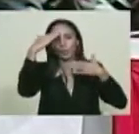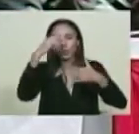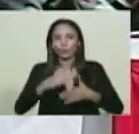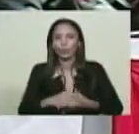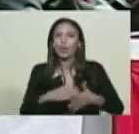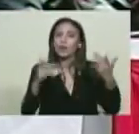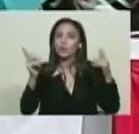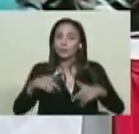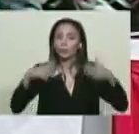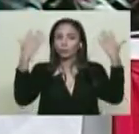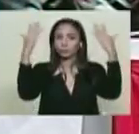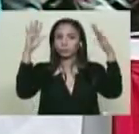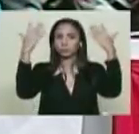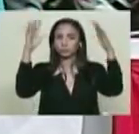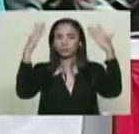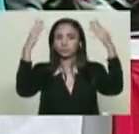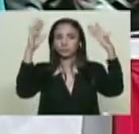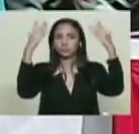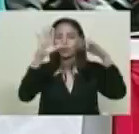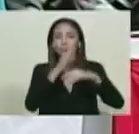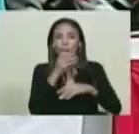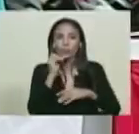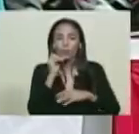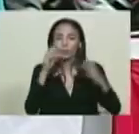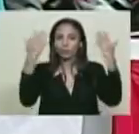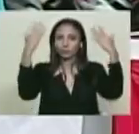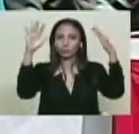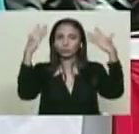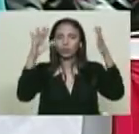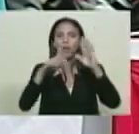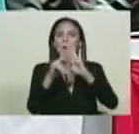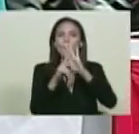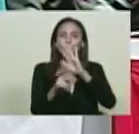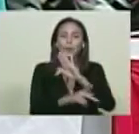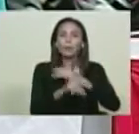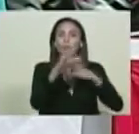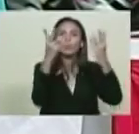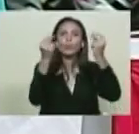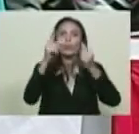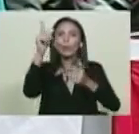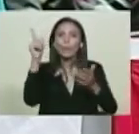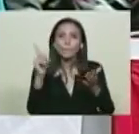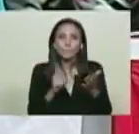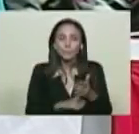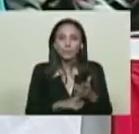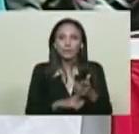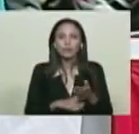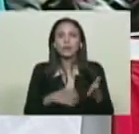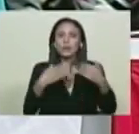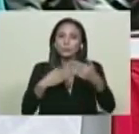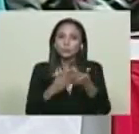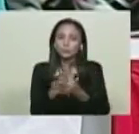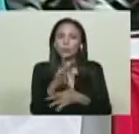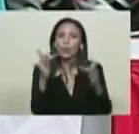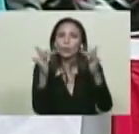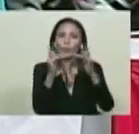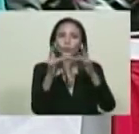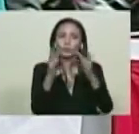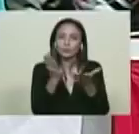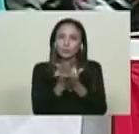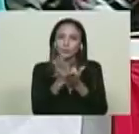un aplauso de la juventud venezolana al Sapeando número 1000. Seguiremos en contacto